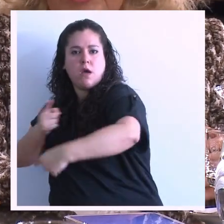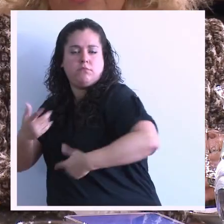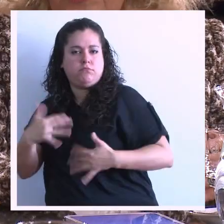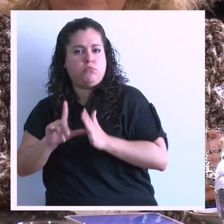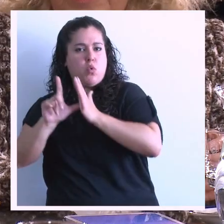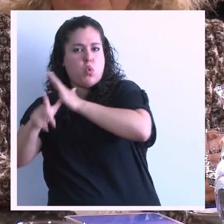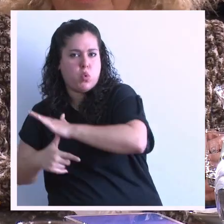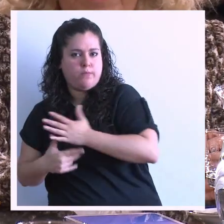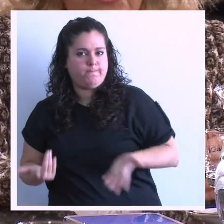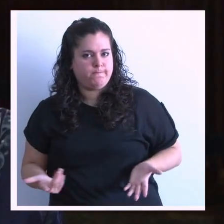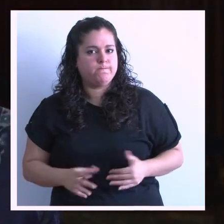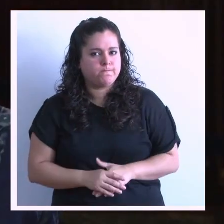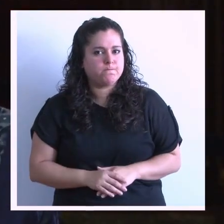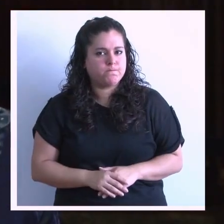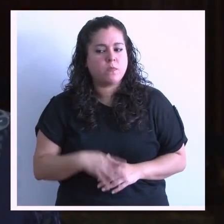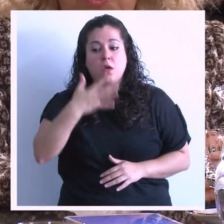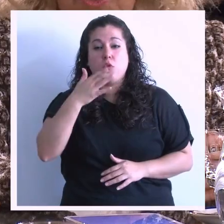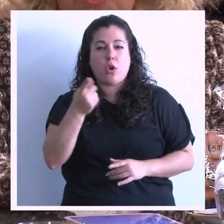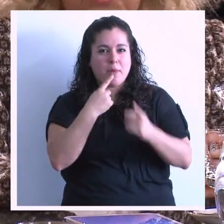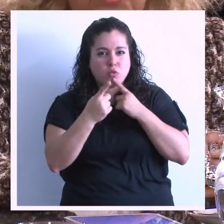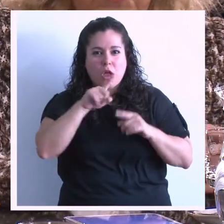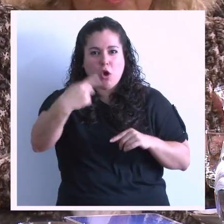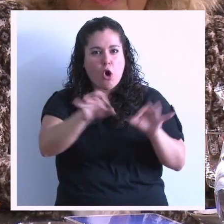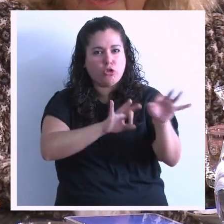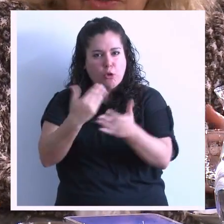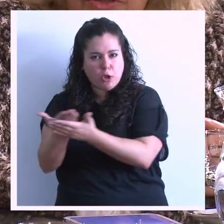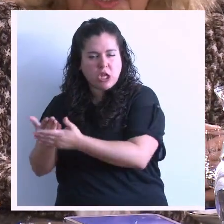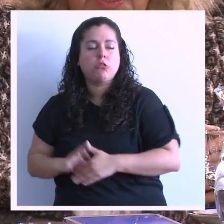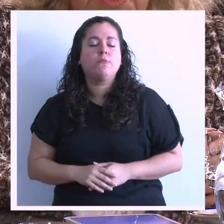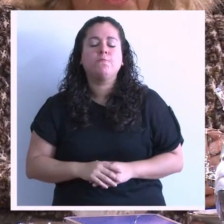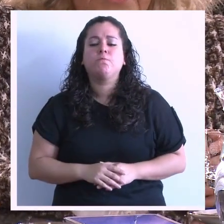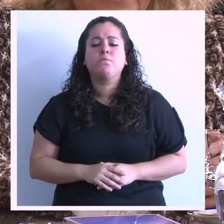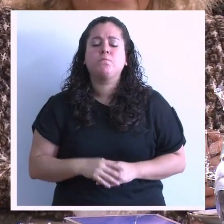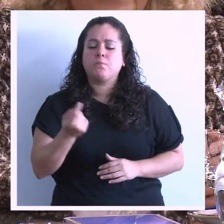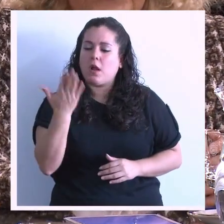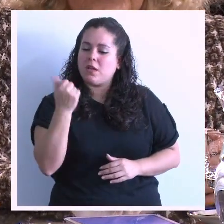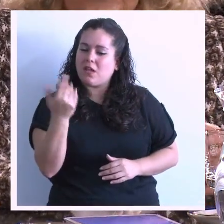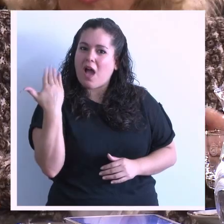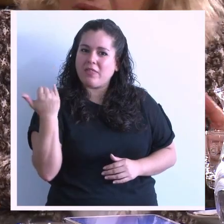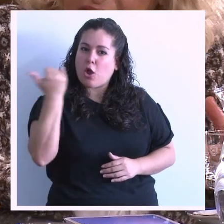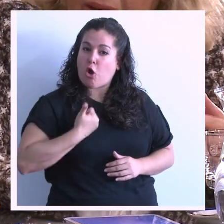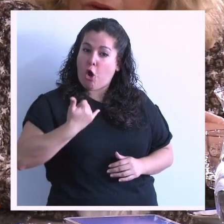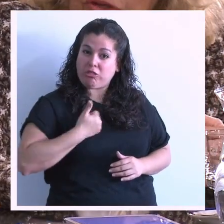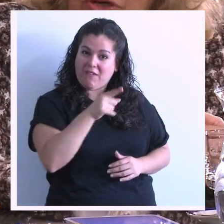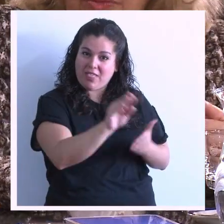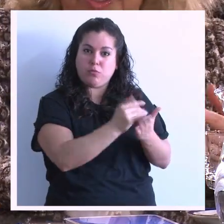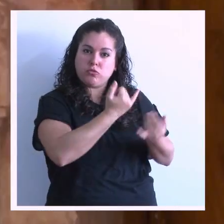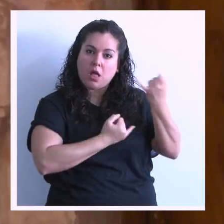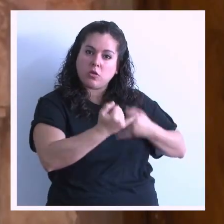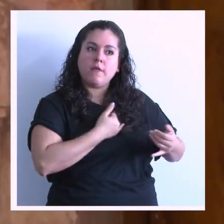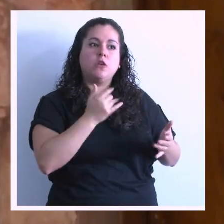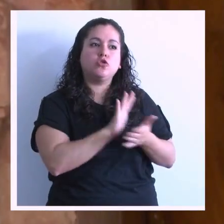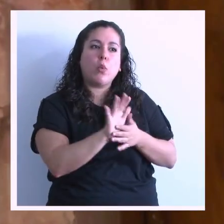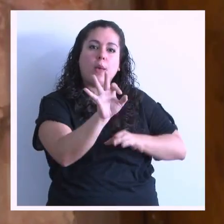largamente consultado, tiene varios años, fue largamente consultado con los diferentes sectores, con los ministerios, o sea,